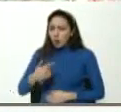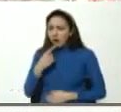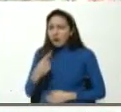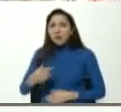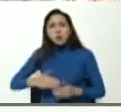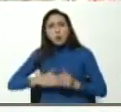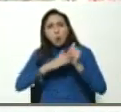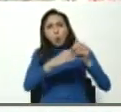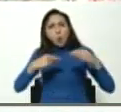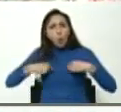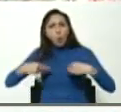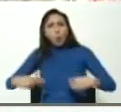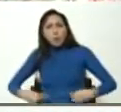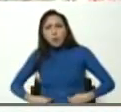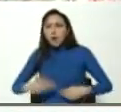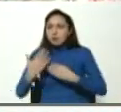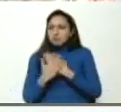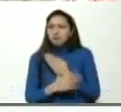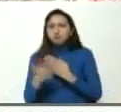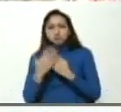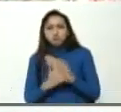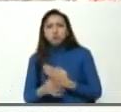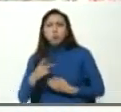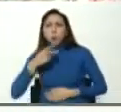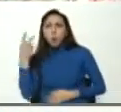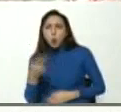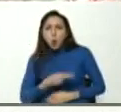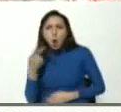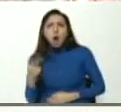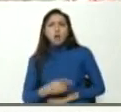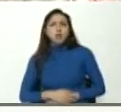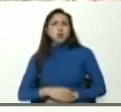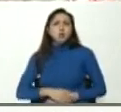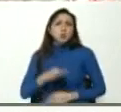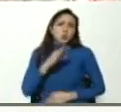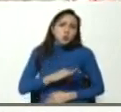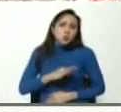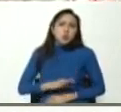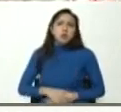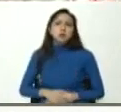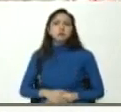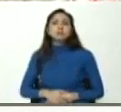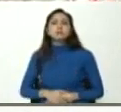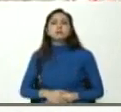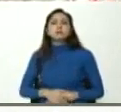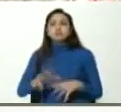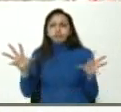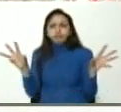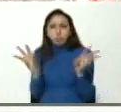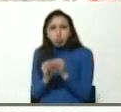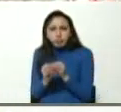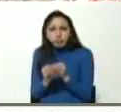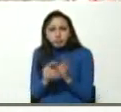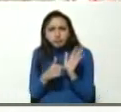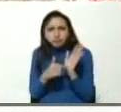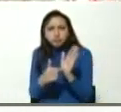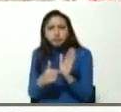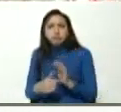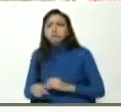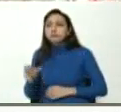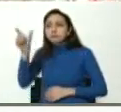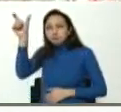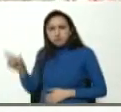humano como líder político como líder social pero lo voy a decir en un solo concepto garcía